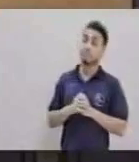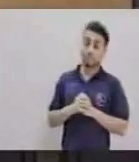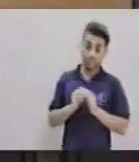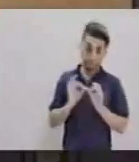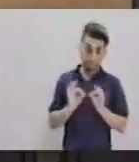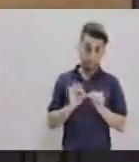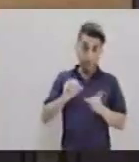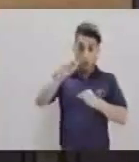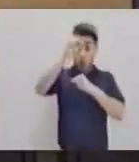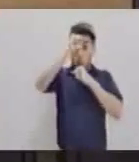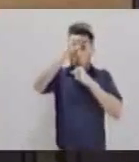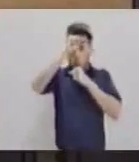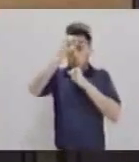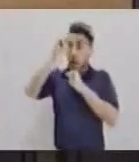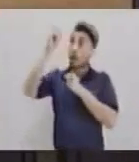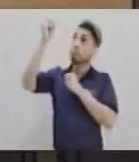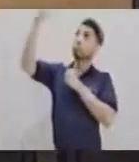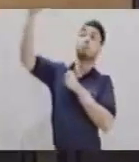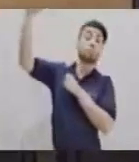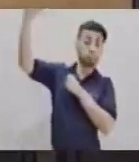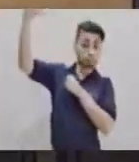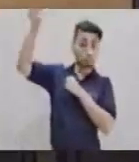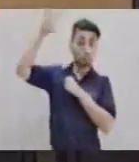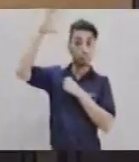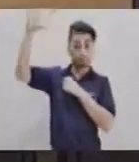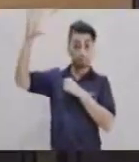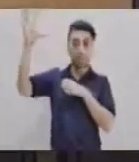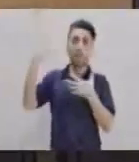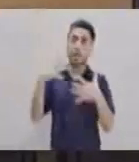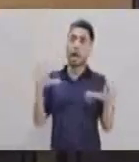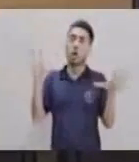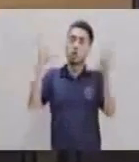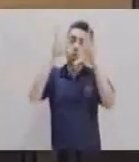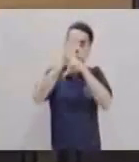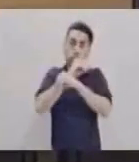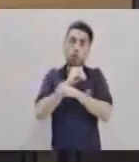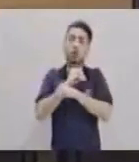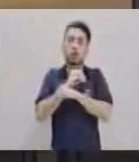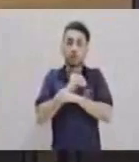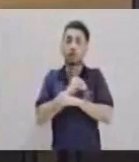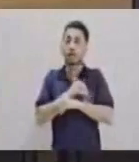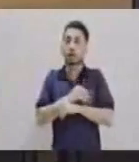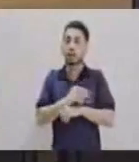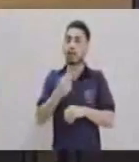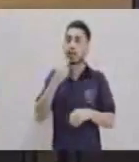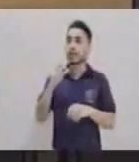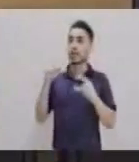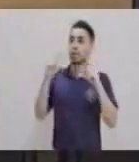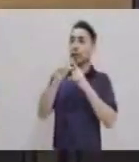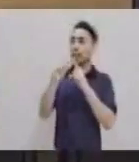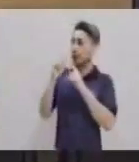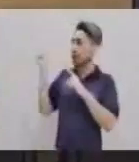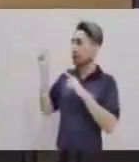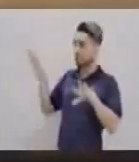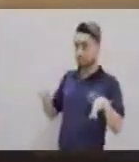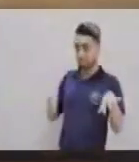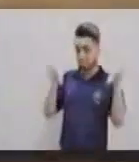Cuando está la luna, cuando ya está oscuro, vamos a saludar con un Ralph